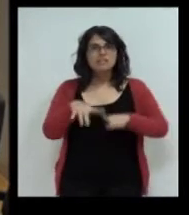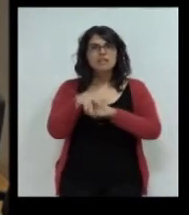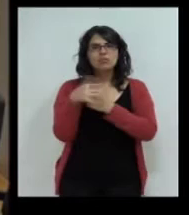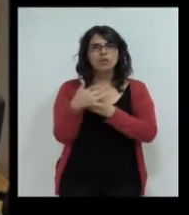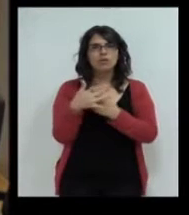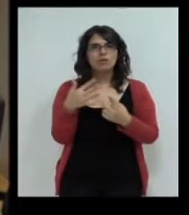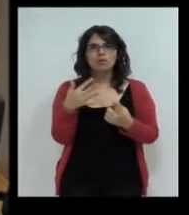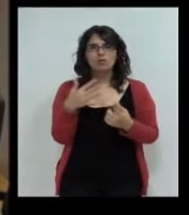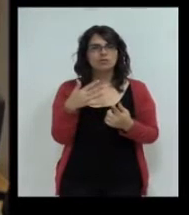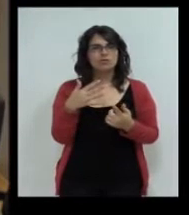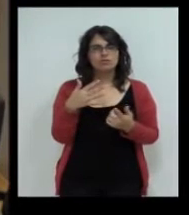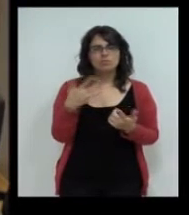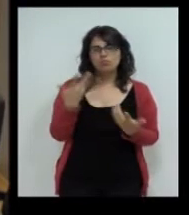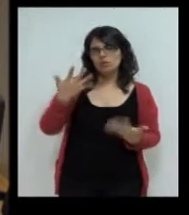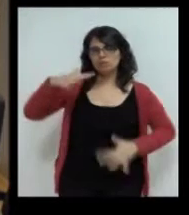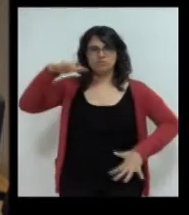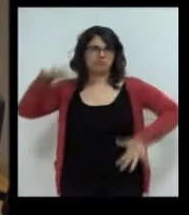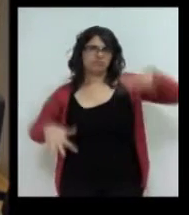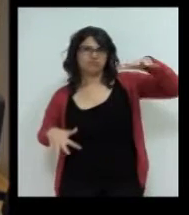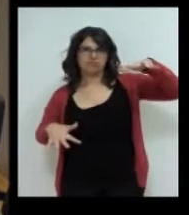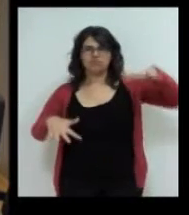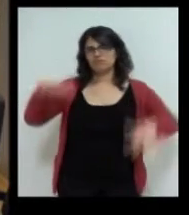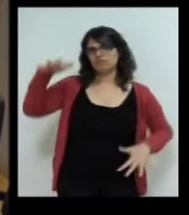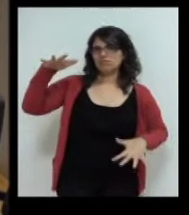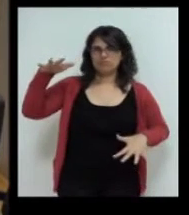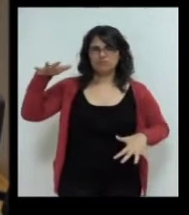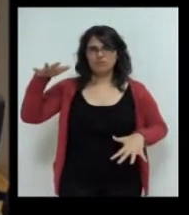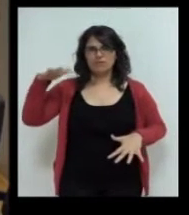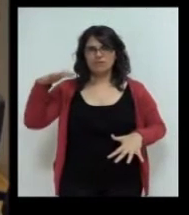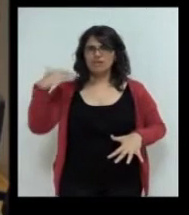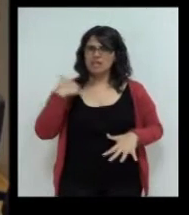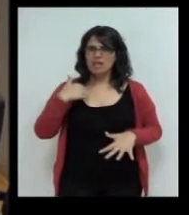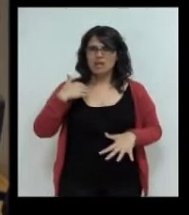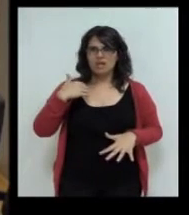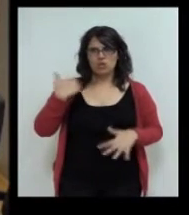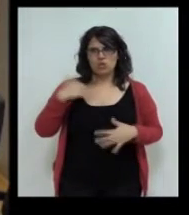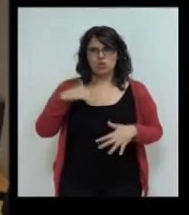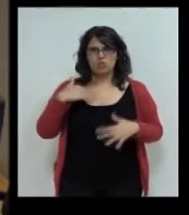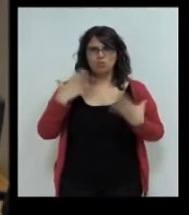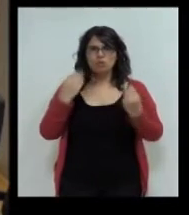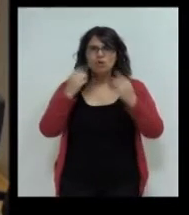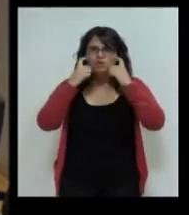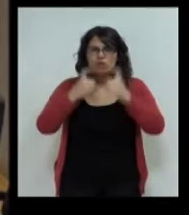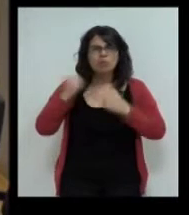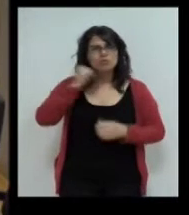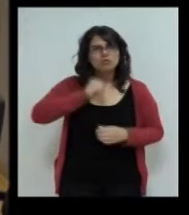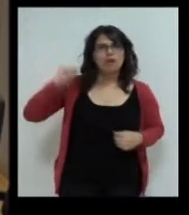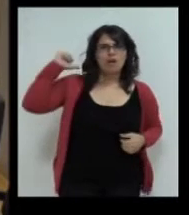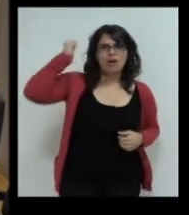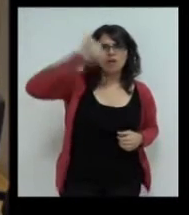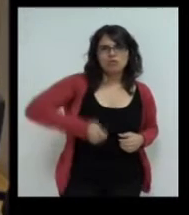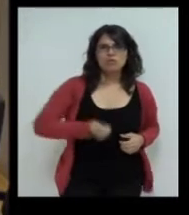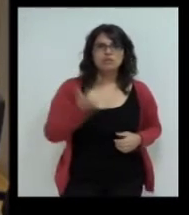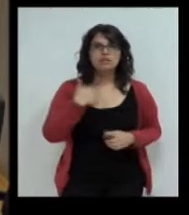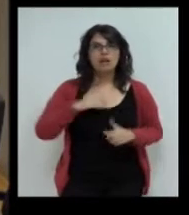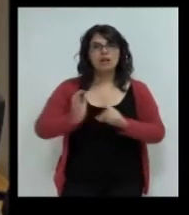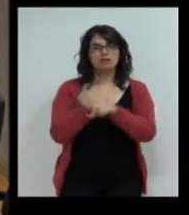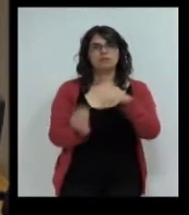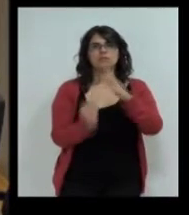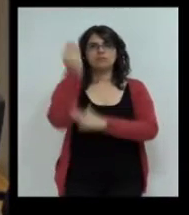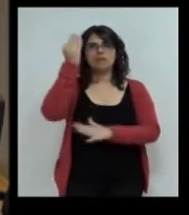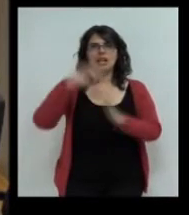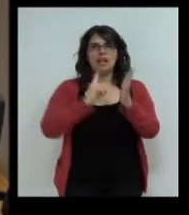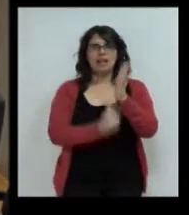tremendamente descompensada. Después de años de esfuerzo, de más de una década de esfuerzos, por fin hemos conseguido disponer de una ley